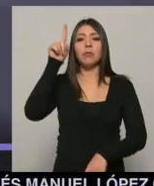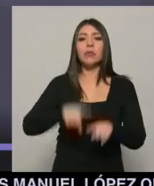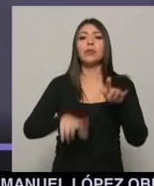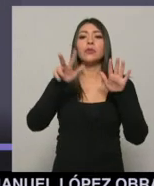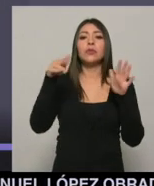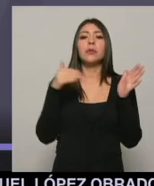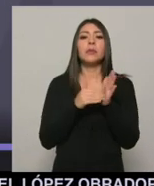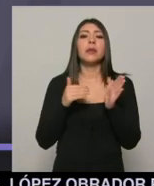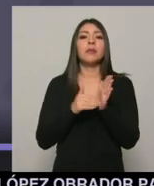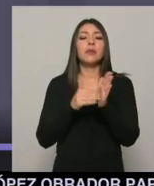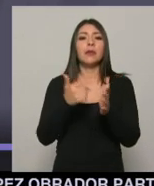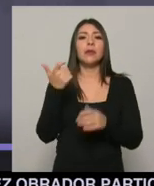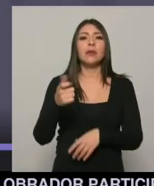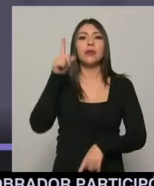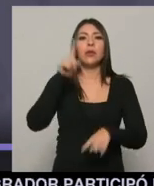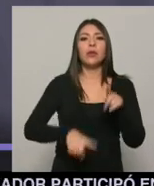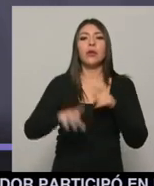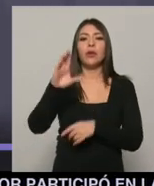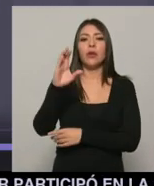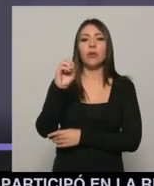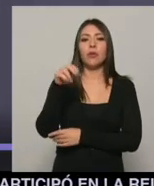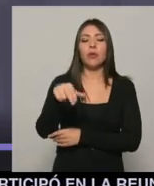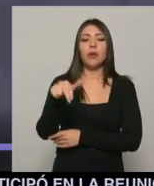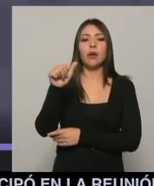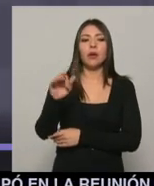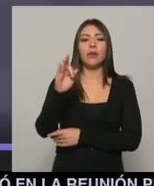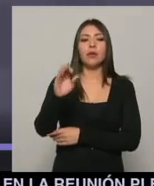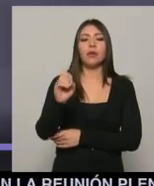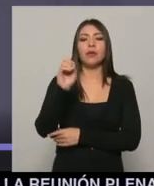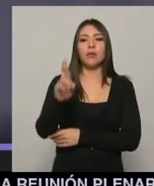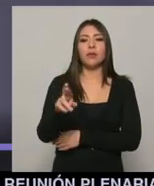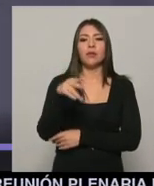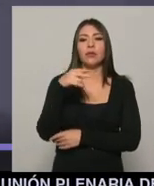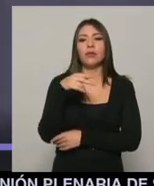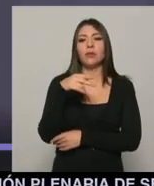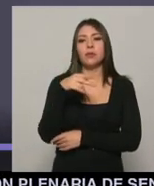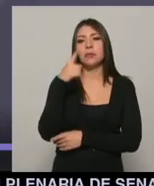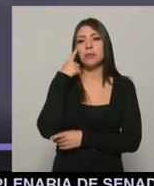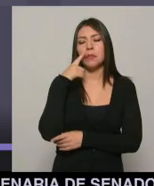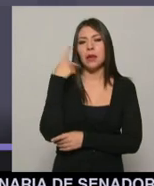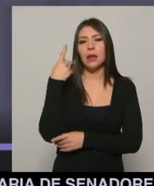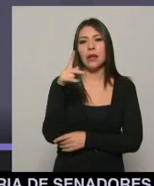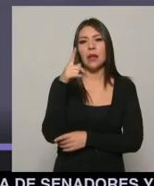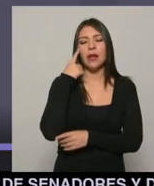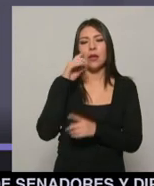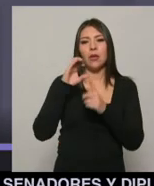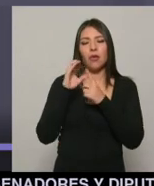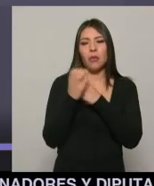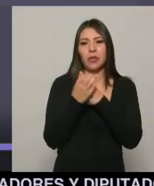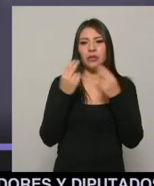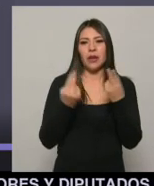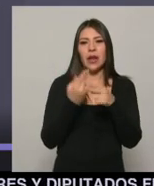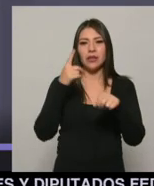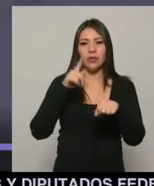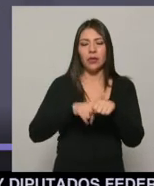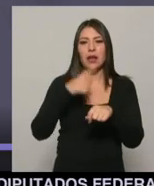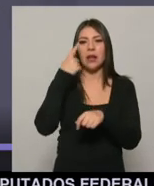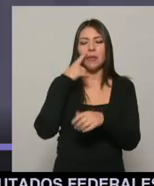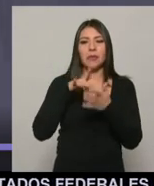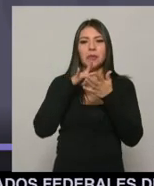CONAFOR, Comisión Nacional de Fomento, la CONAFOR de Fomento Forestal. Ahí le